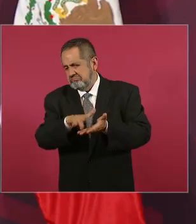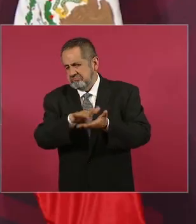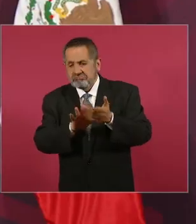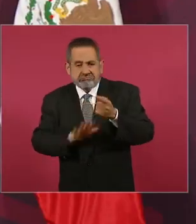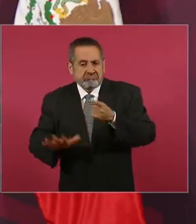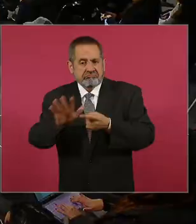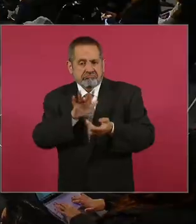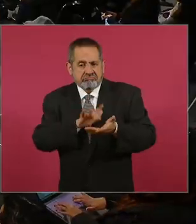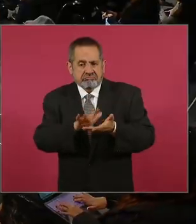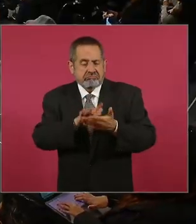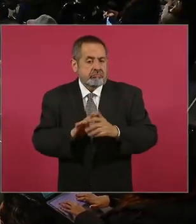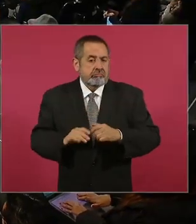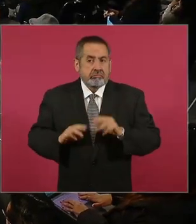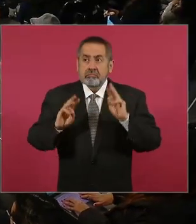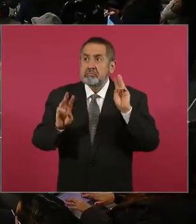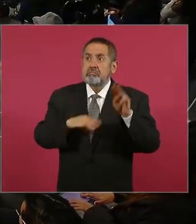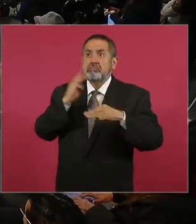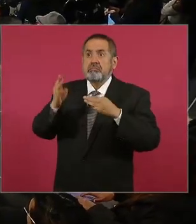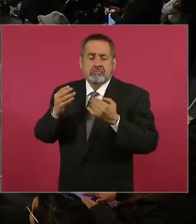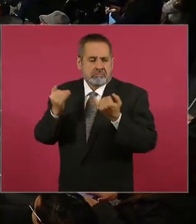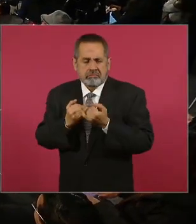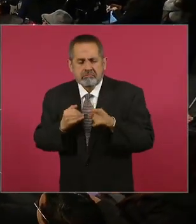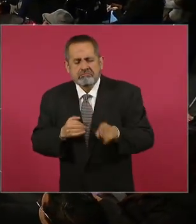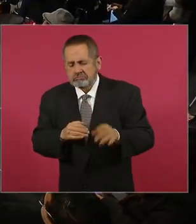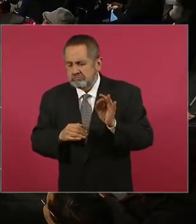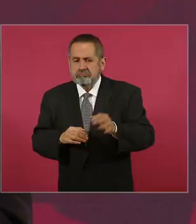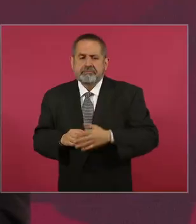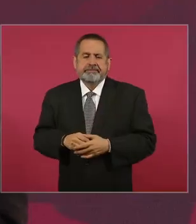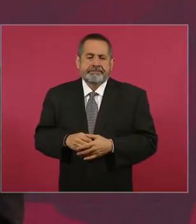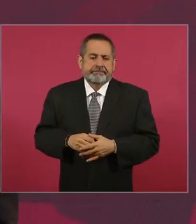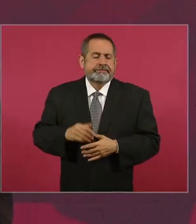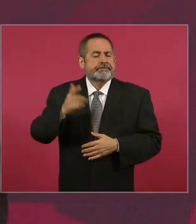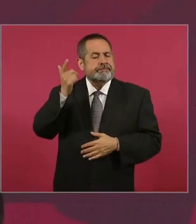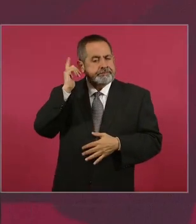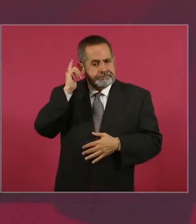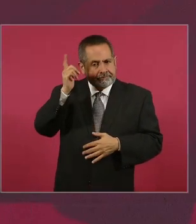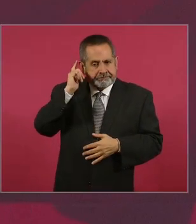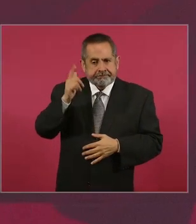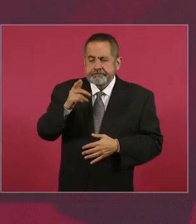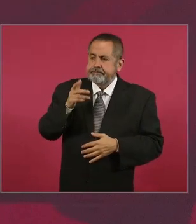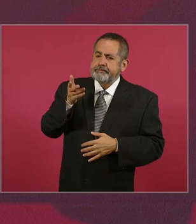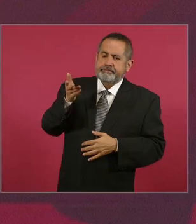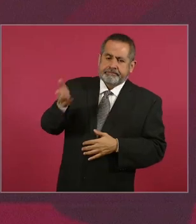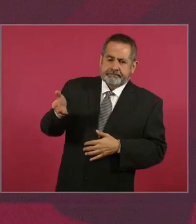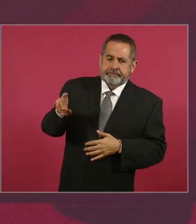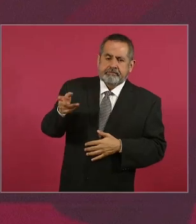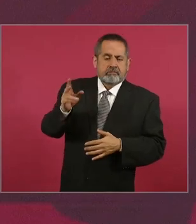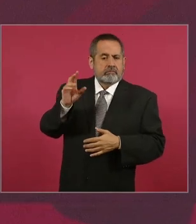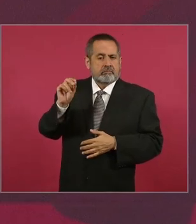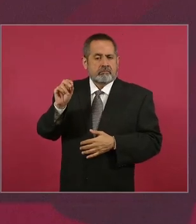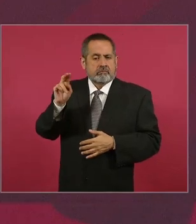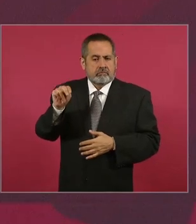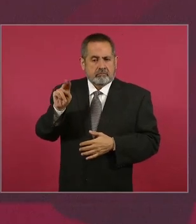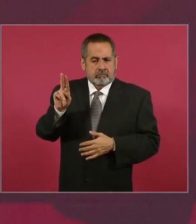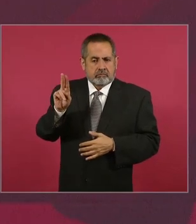Y en el mundo lo mismo. Ojalá y se pronuncie la ONU,